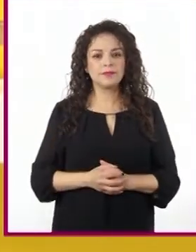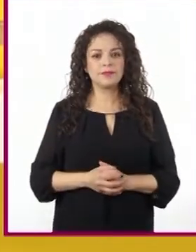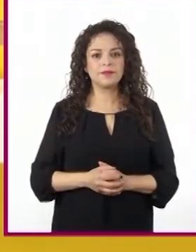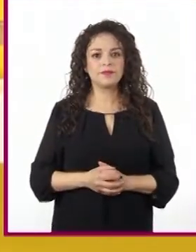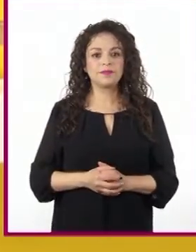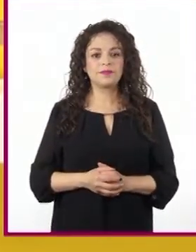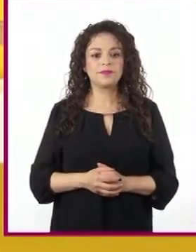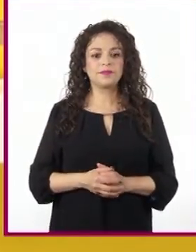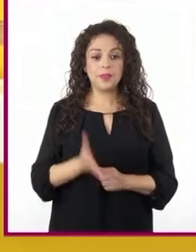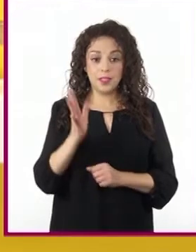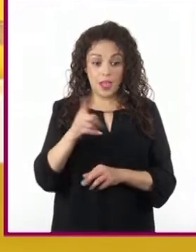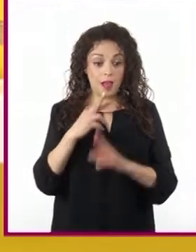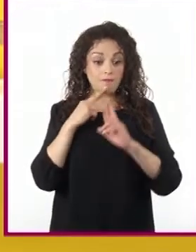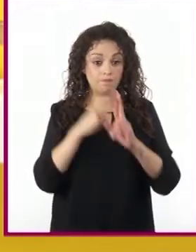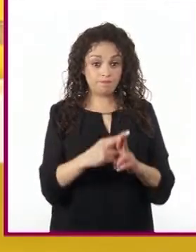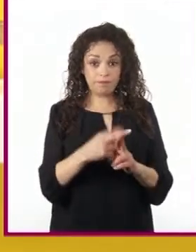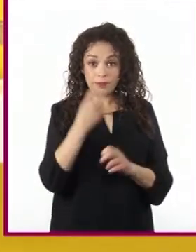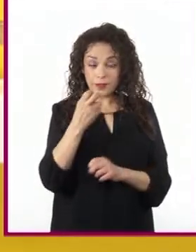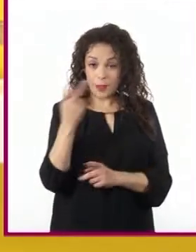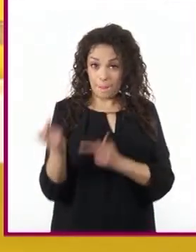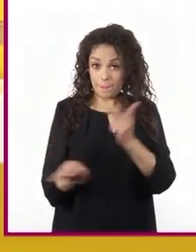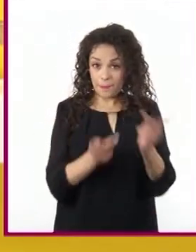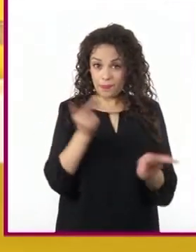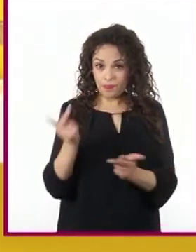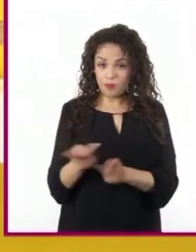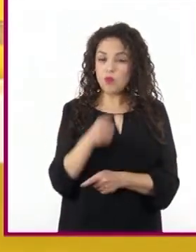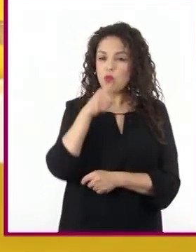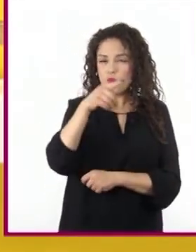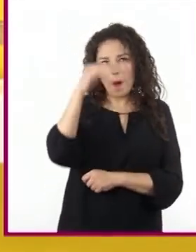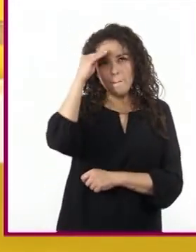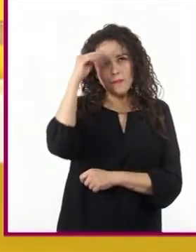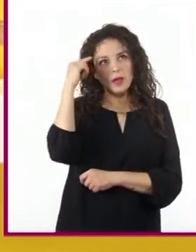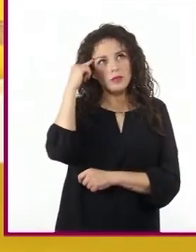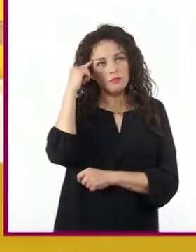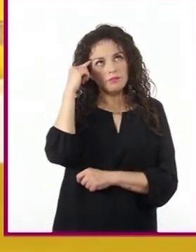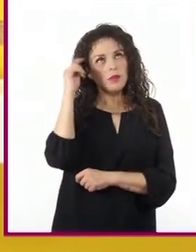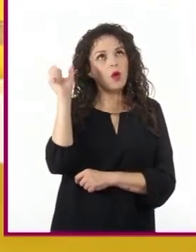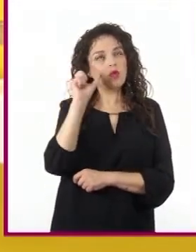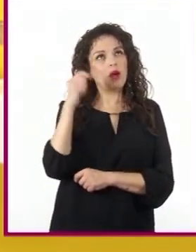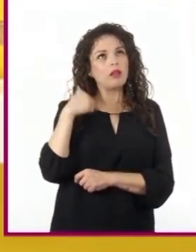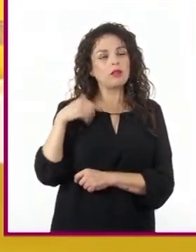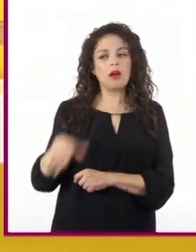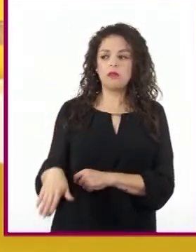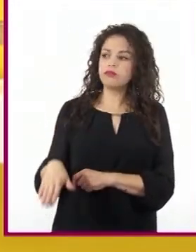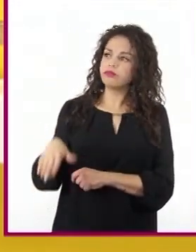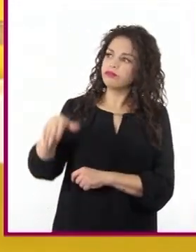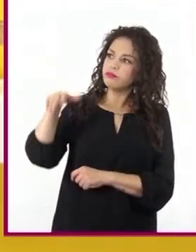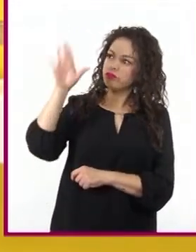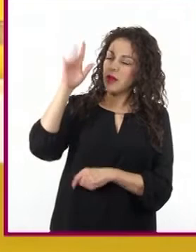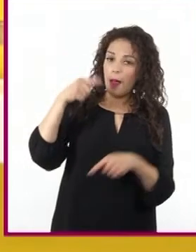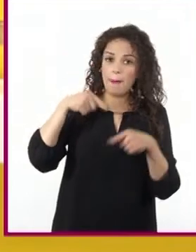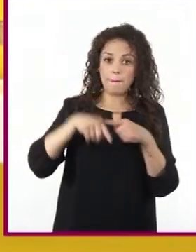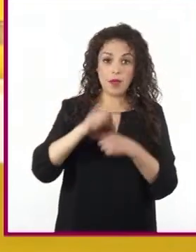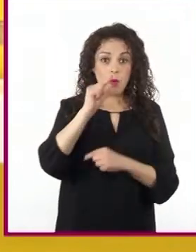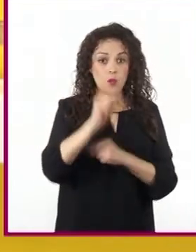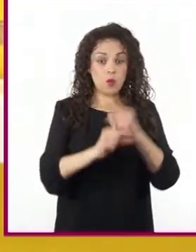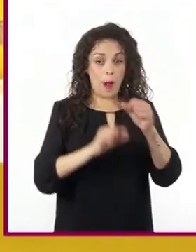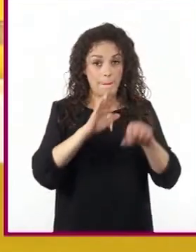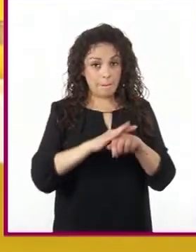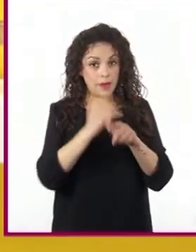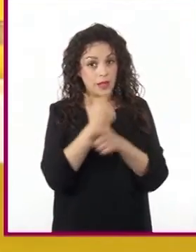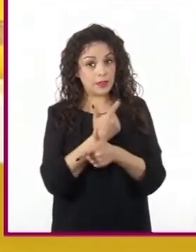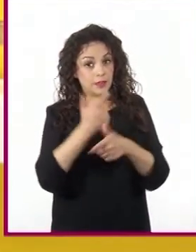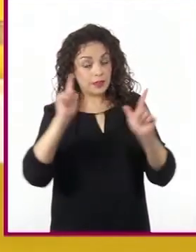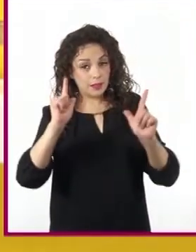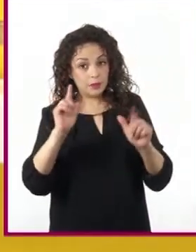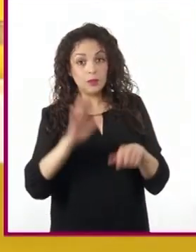Ahora que han respondido estas preguntas, piensen que, conforme crecen, comienzan a ser más libres, ya que son ustedes